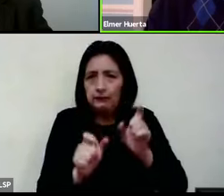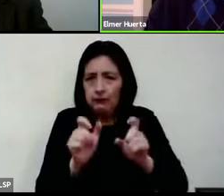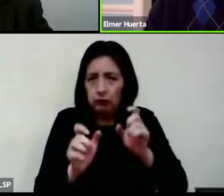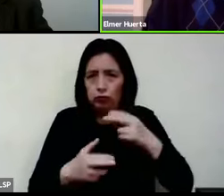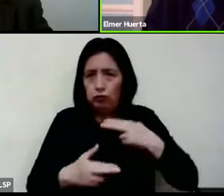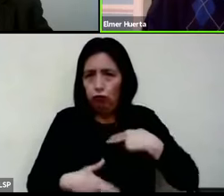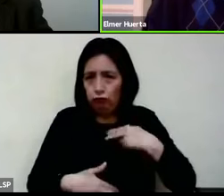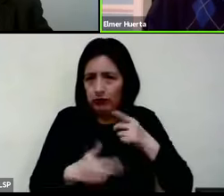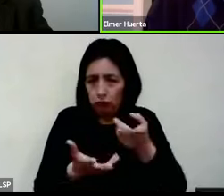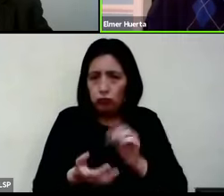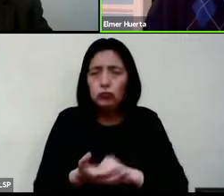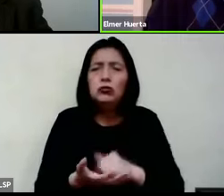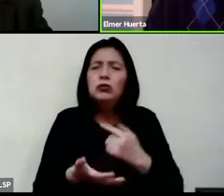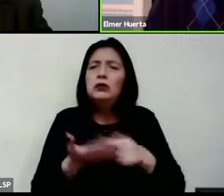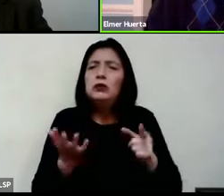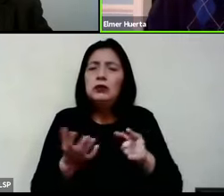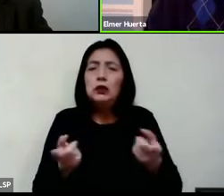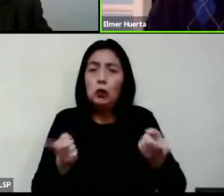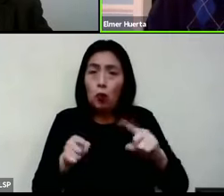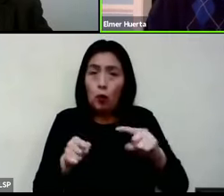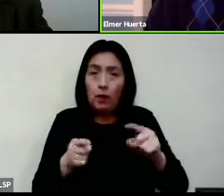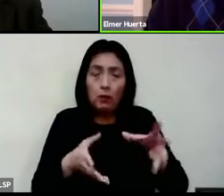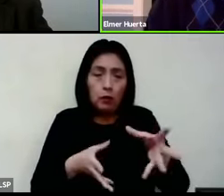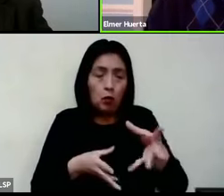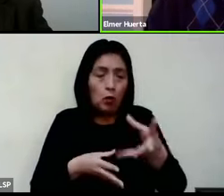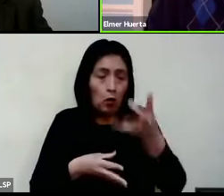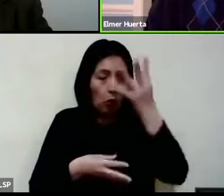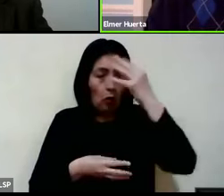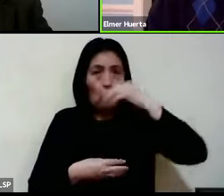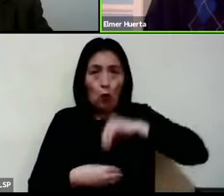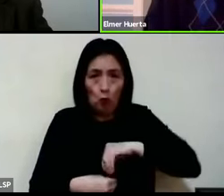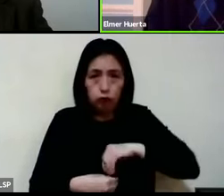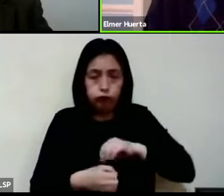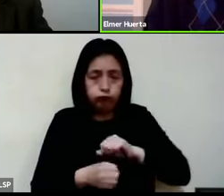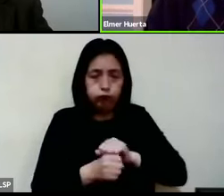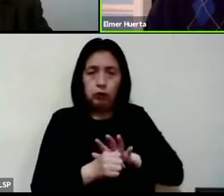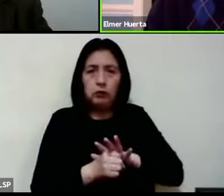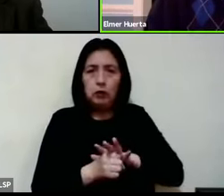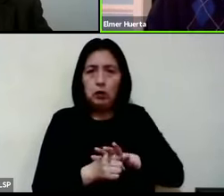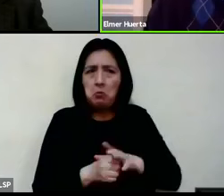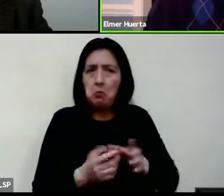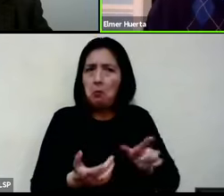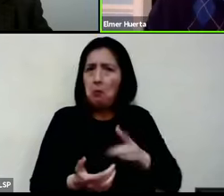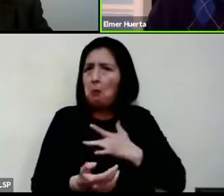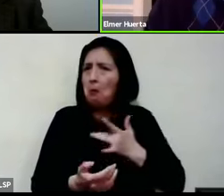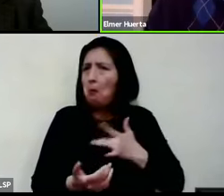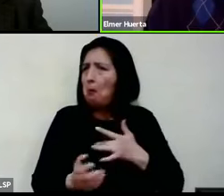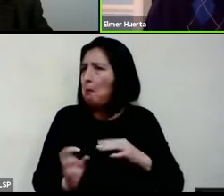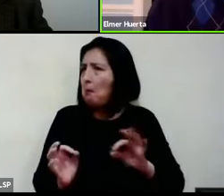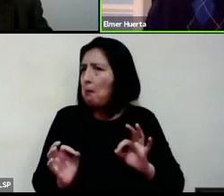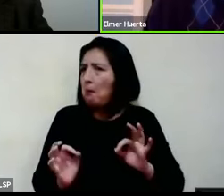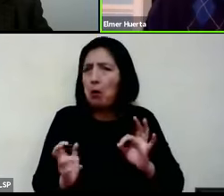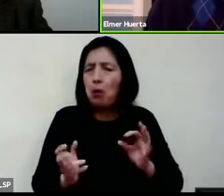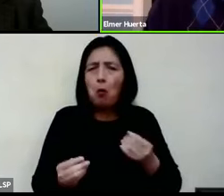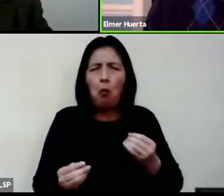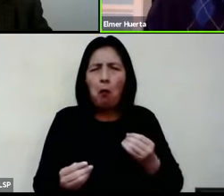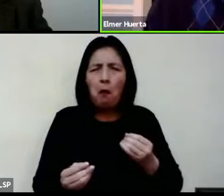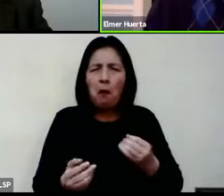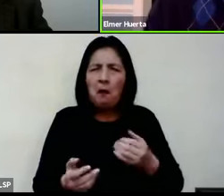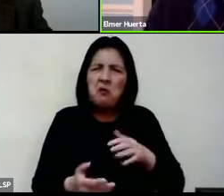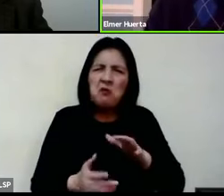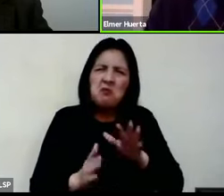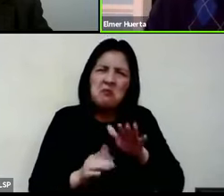humanos, que al infectarse con este nuevo coronavirus, o no desarrollan síntomas, o los síntomas son